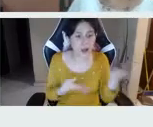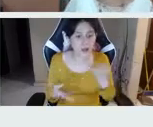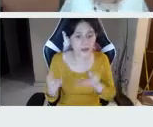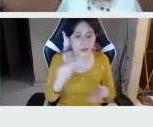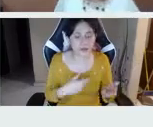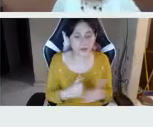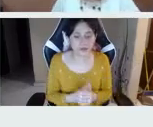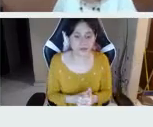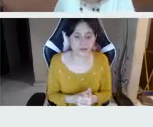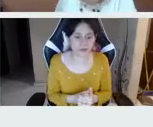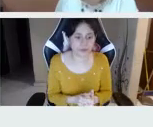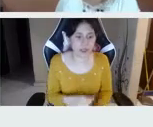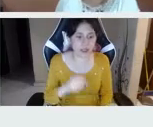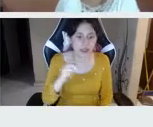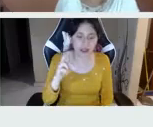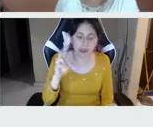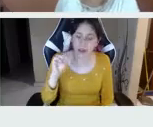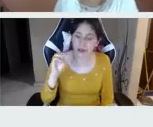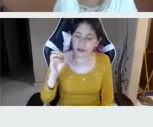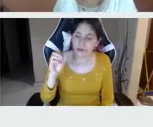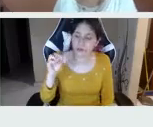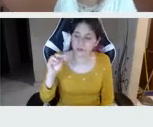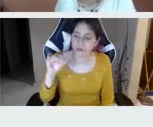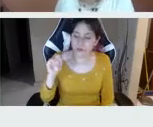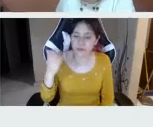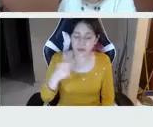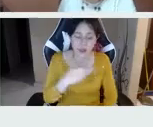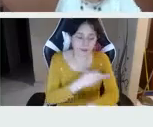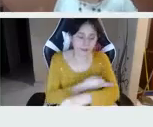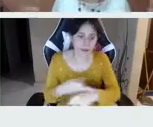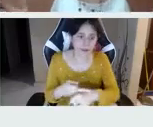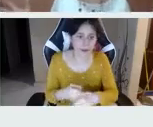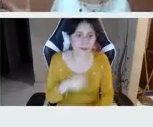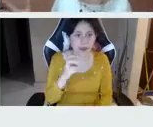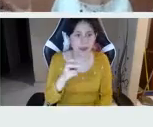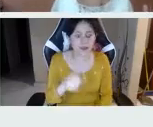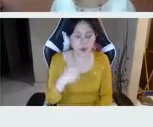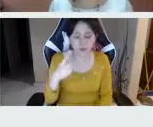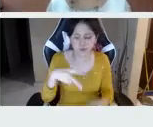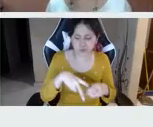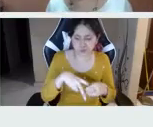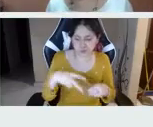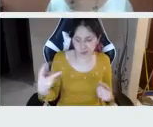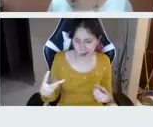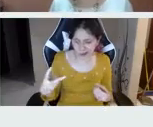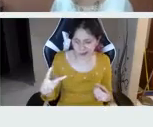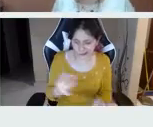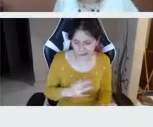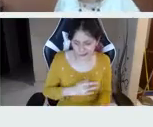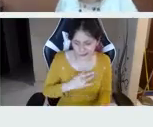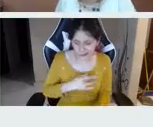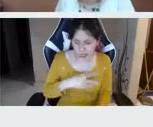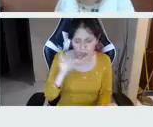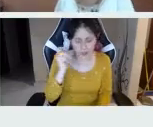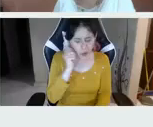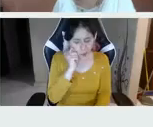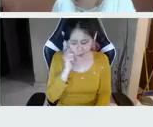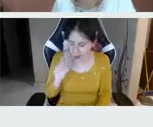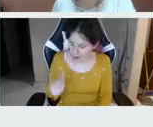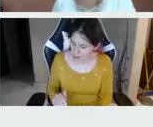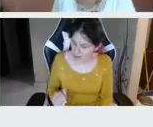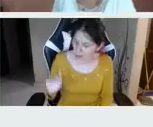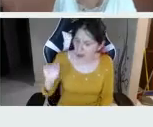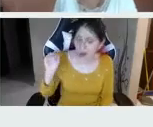IAP. De verdad que eso, si sentimos ahí un vacío, no importa la edad que tengamos y vivimos en una